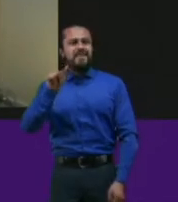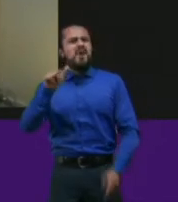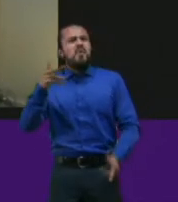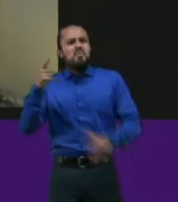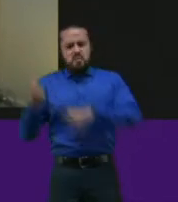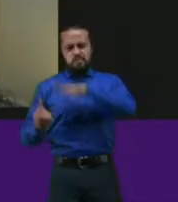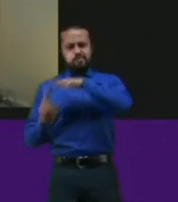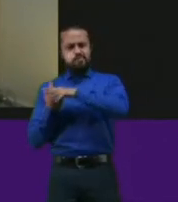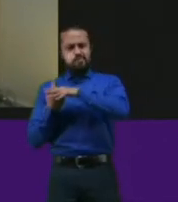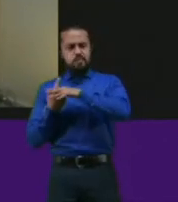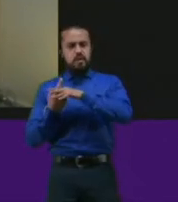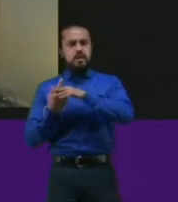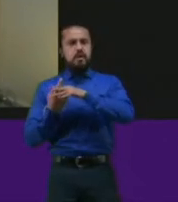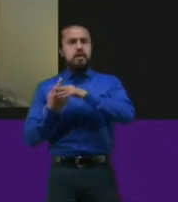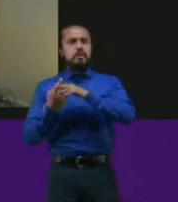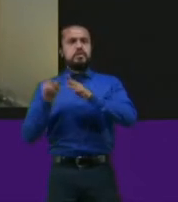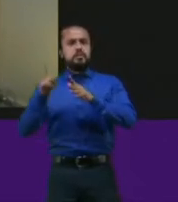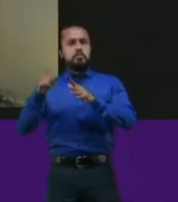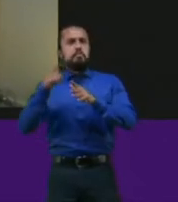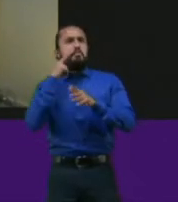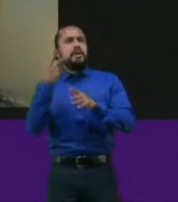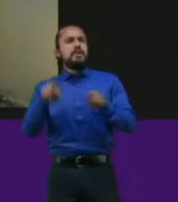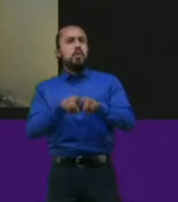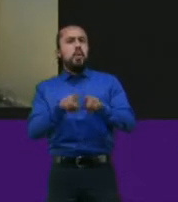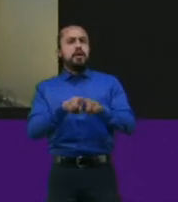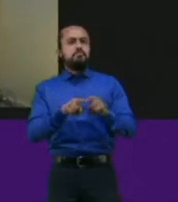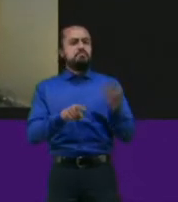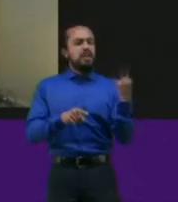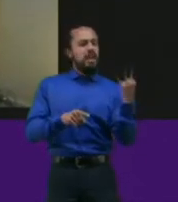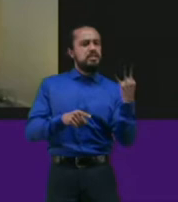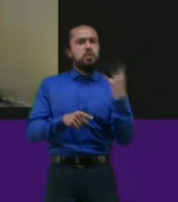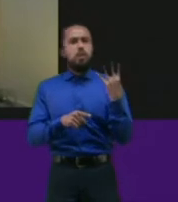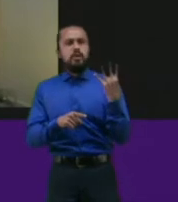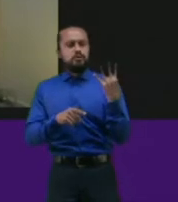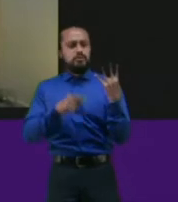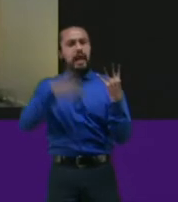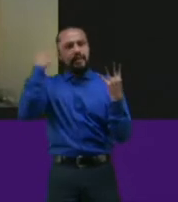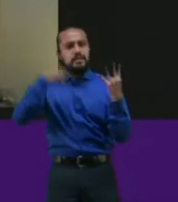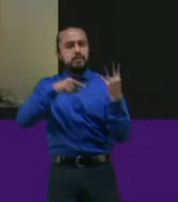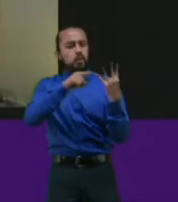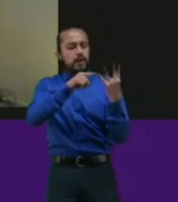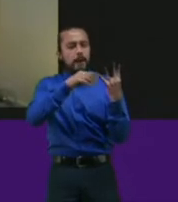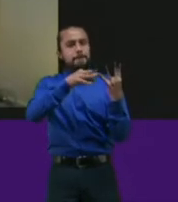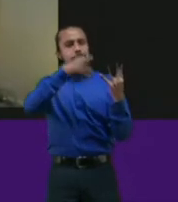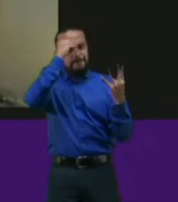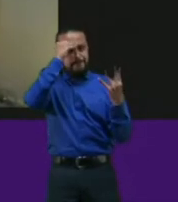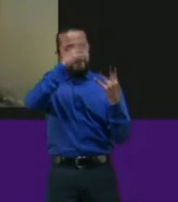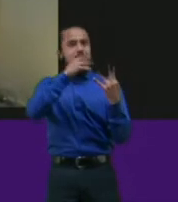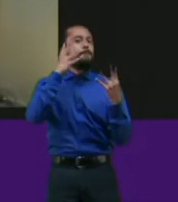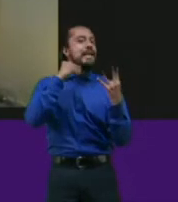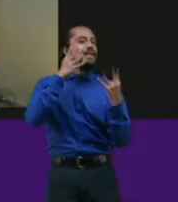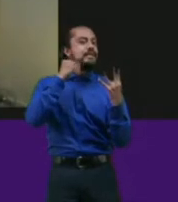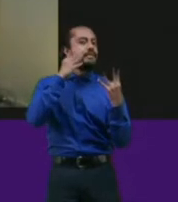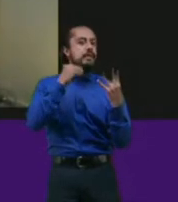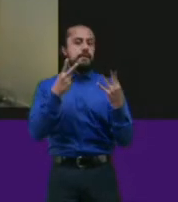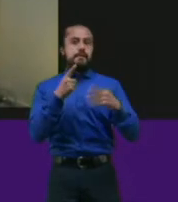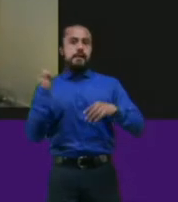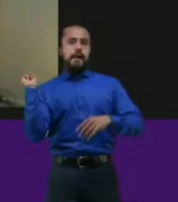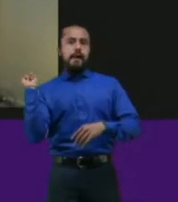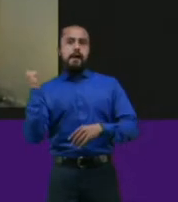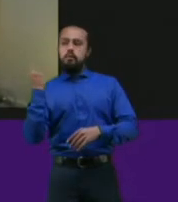dando. Fruvana creo que es la suma de tres o cuatro aprendizajes que tuve en los últimos 20 años.